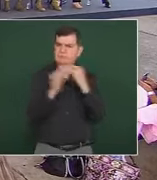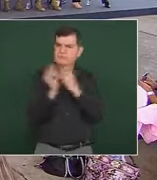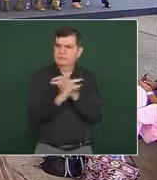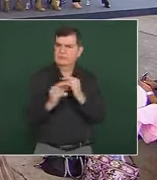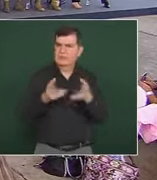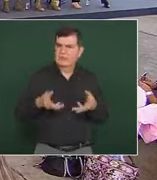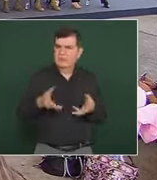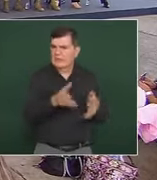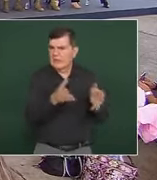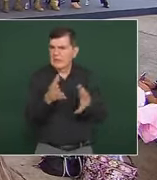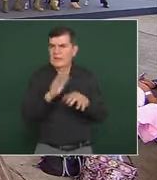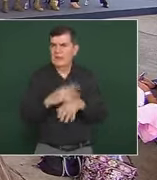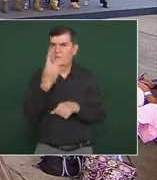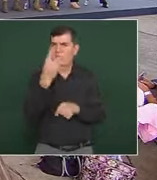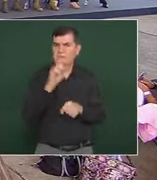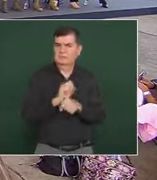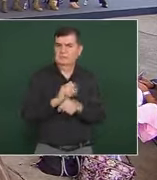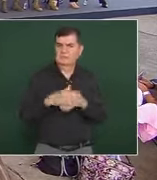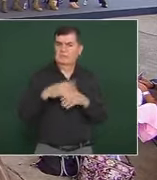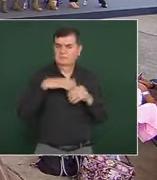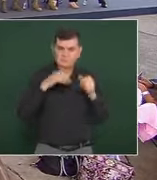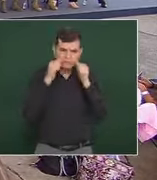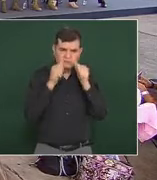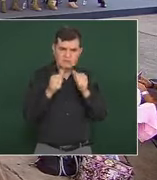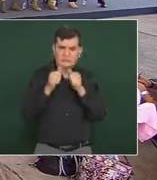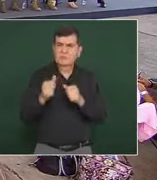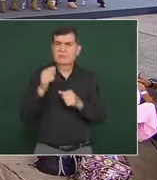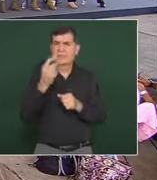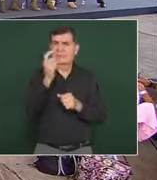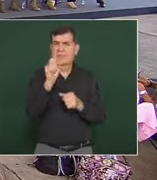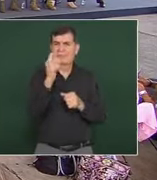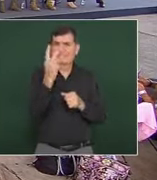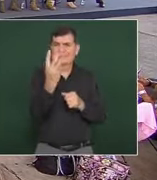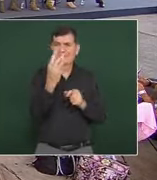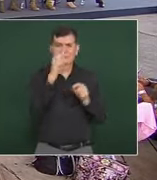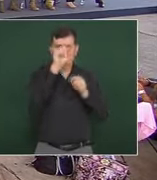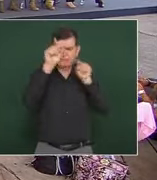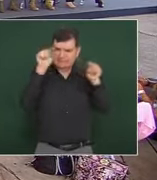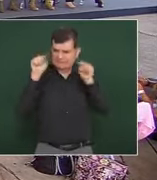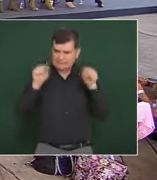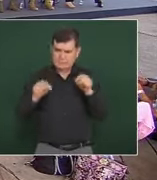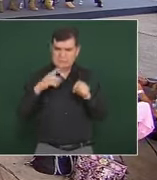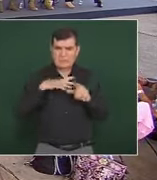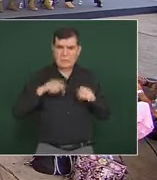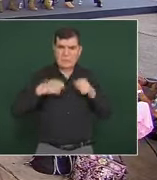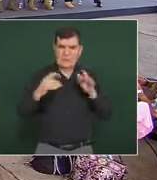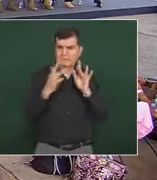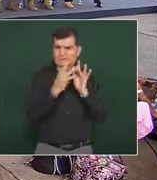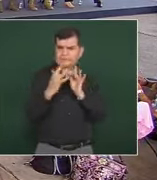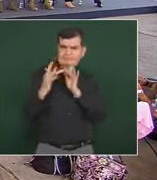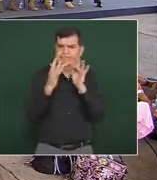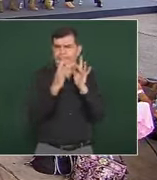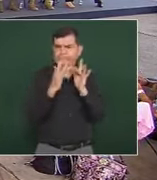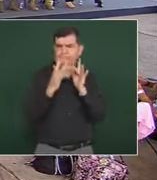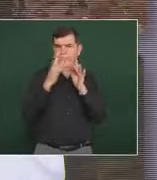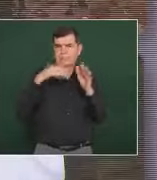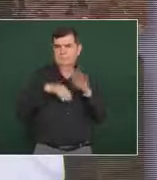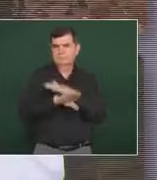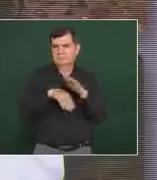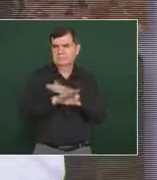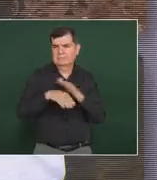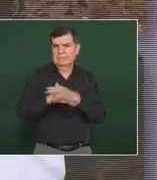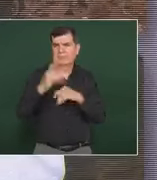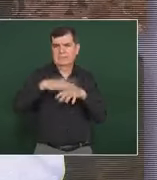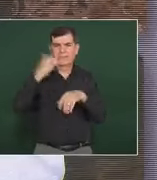carreteras, en 2 semanas atendimos los 23 puntos carreteros que permitieron darle conectividad al puerto